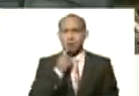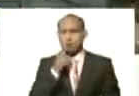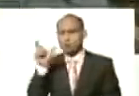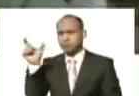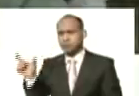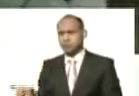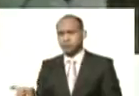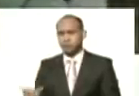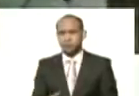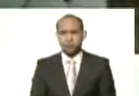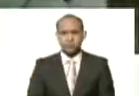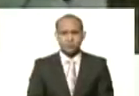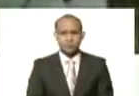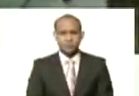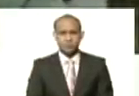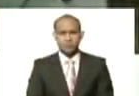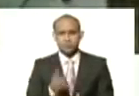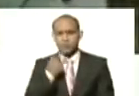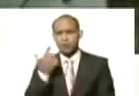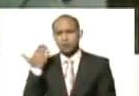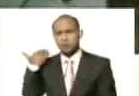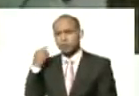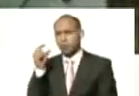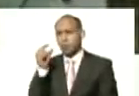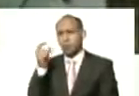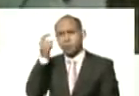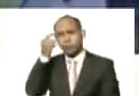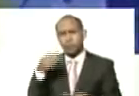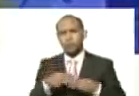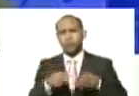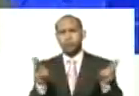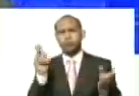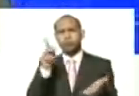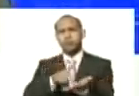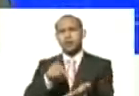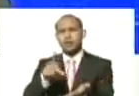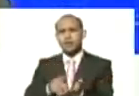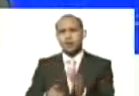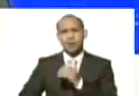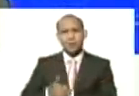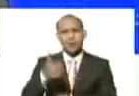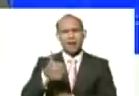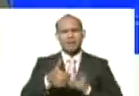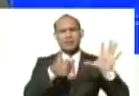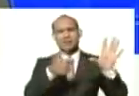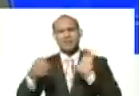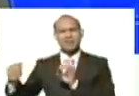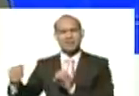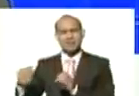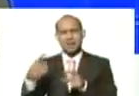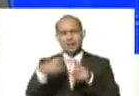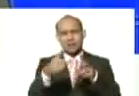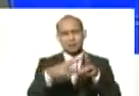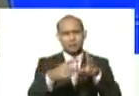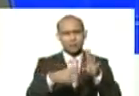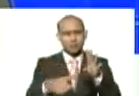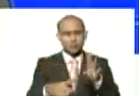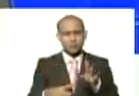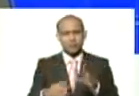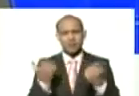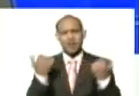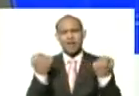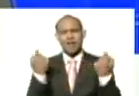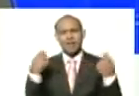Padrino recientemente en una de sus intervenciones públicas, más de 600 casos de intento